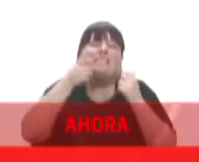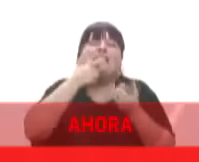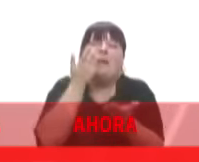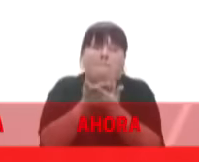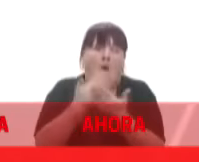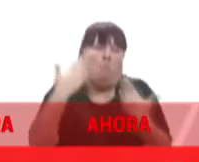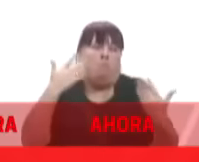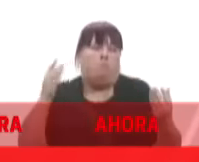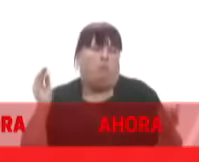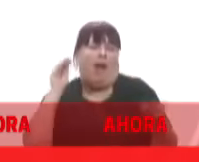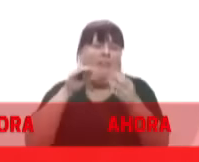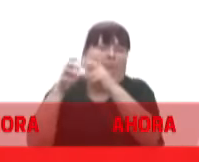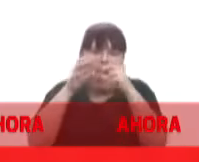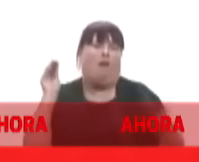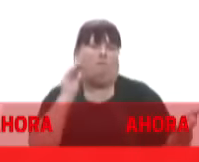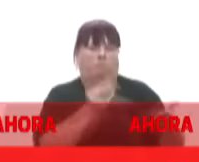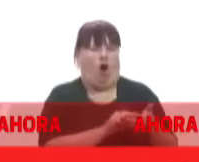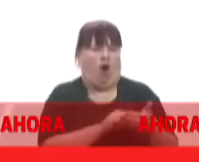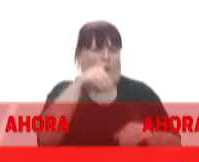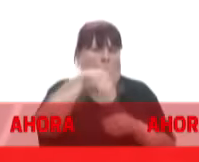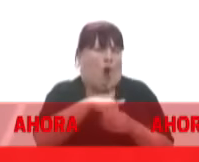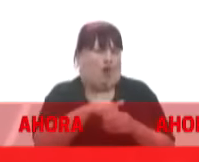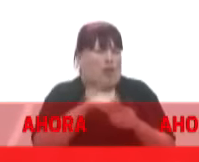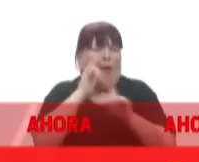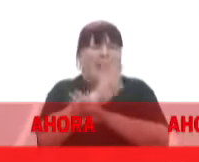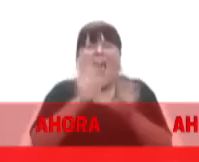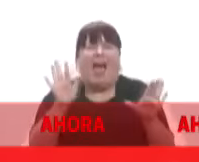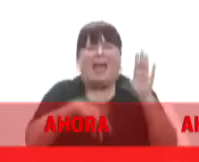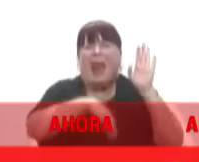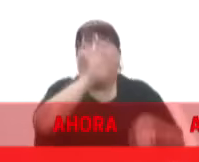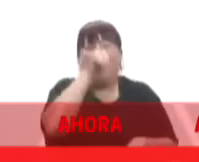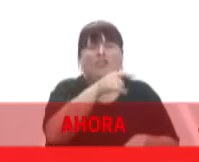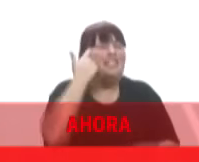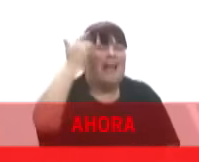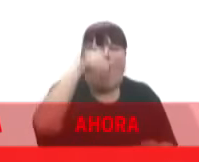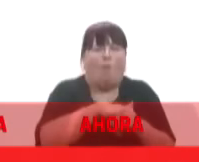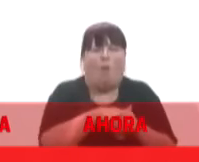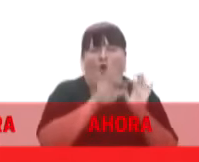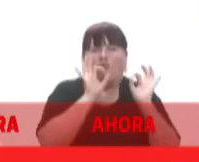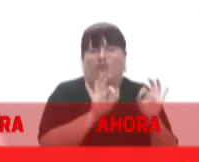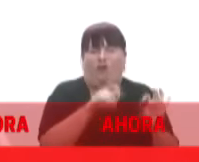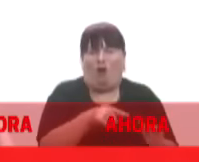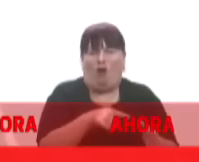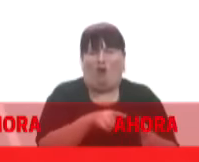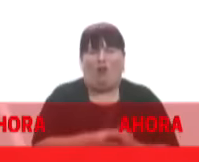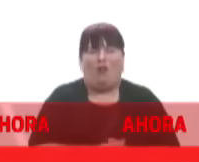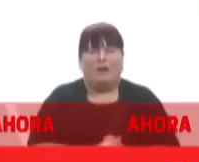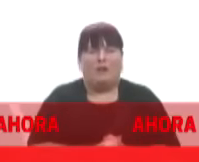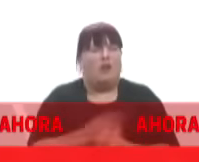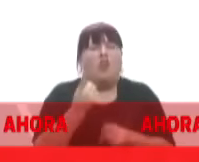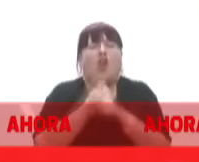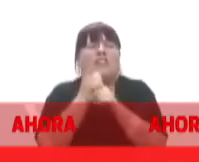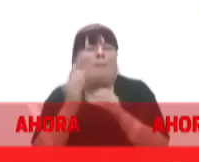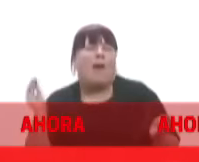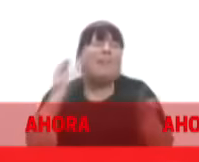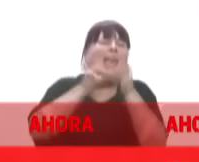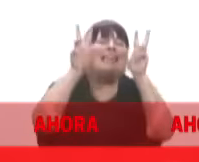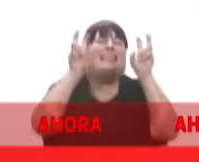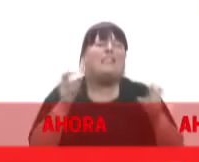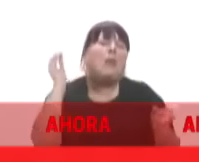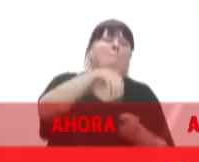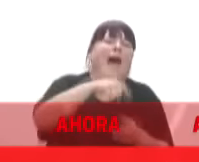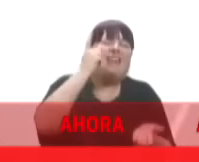la podremos discutir y votar, pero no tiene nada que ver con el dictamen de mayoría porque está agotado el dictamen de mayoría. No se pueden incorporar títulos